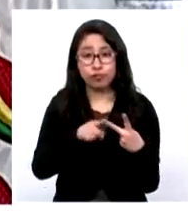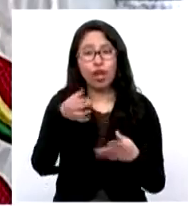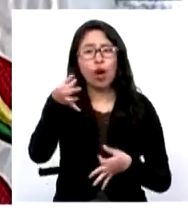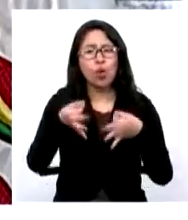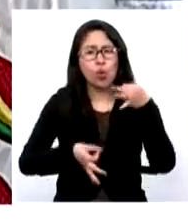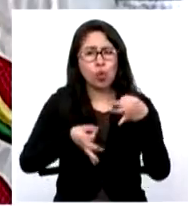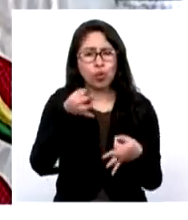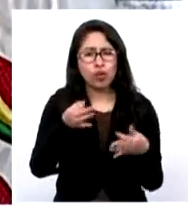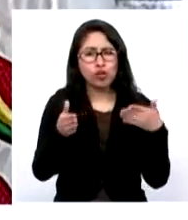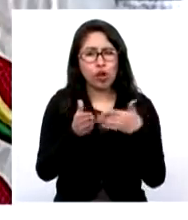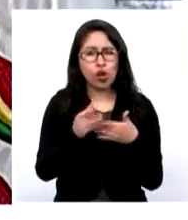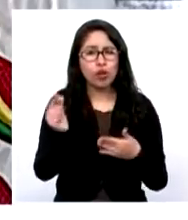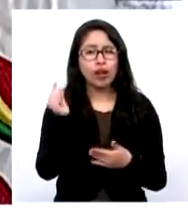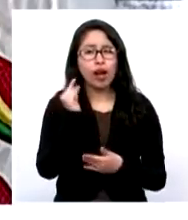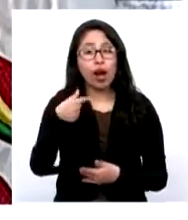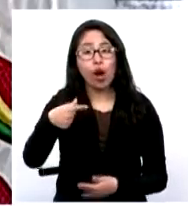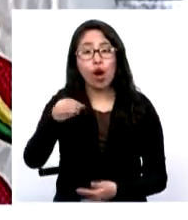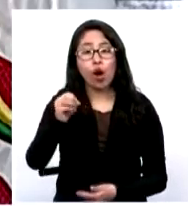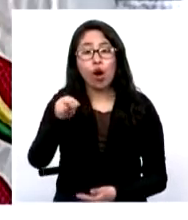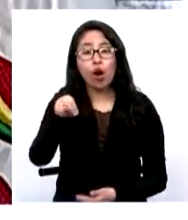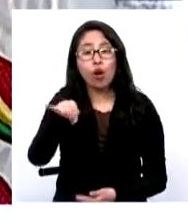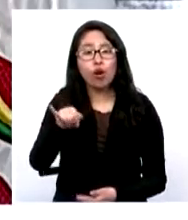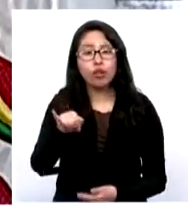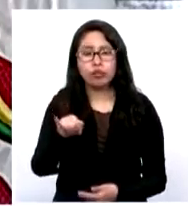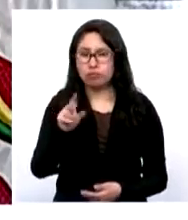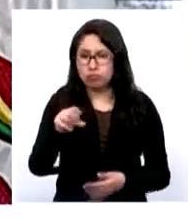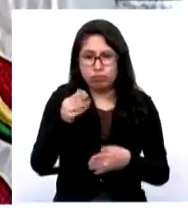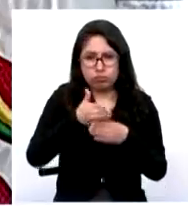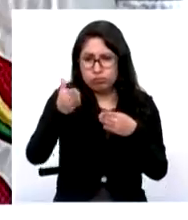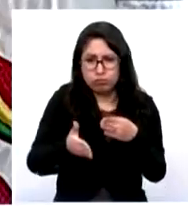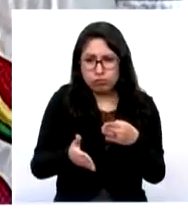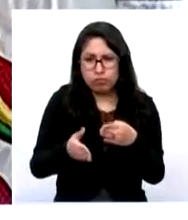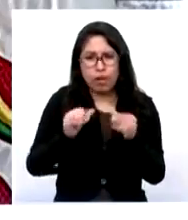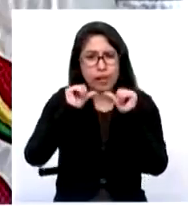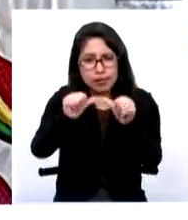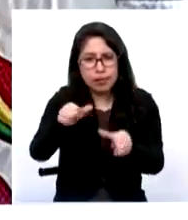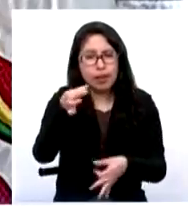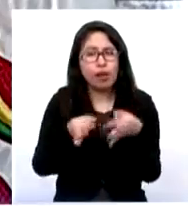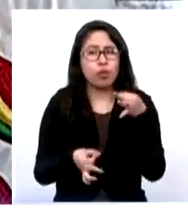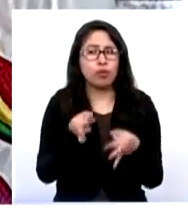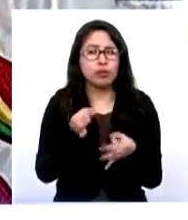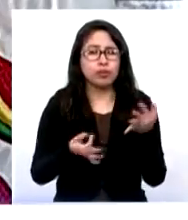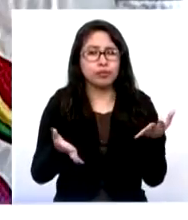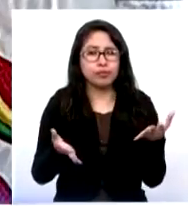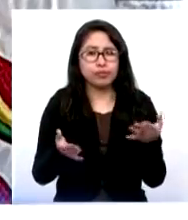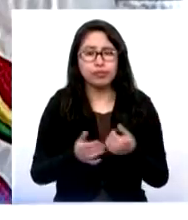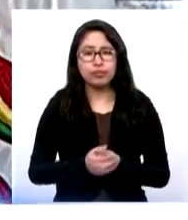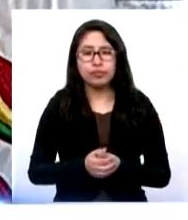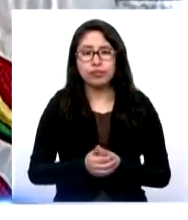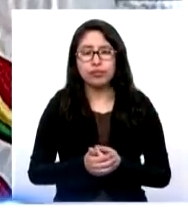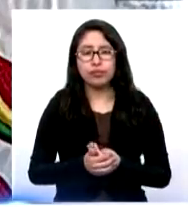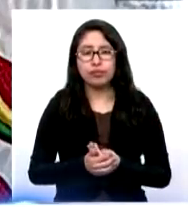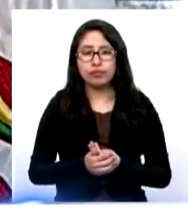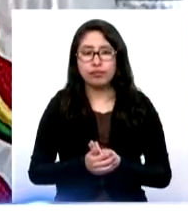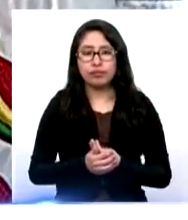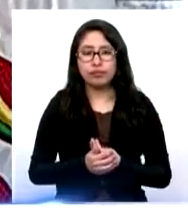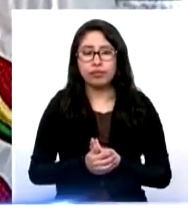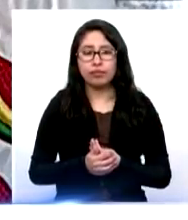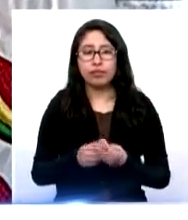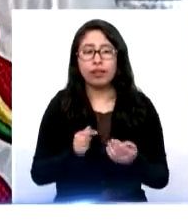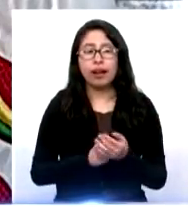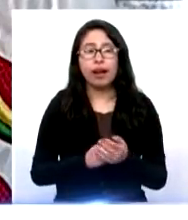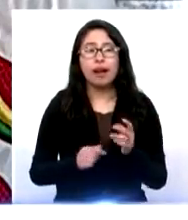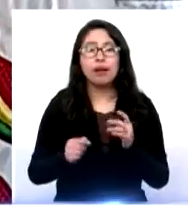pregunta, no ha terminado. Entendemos que ha regresado a foja cero. Los